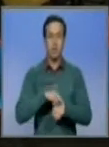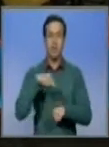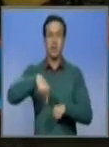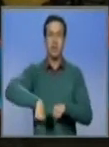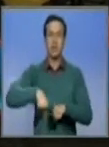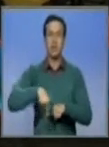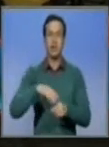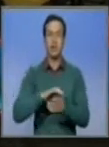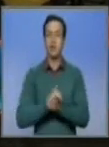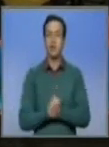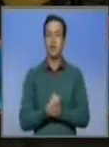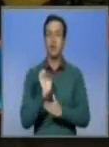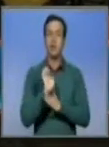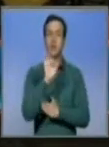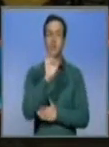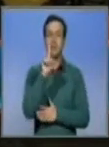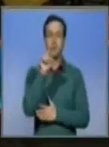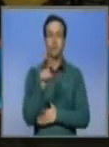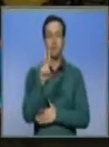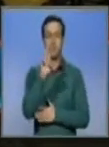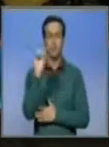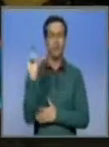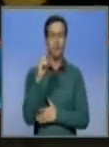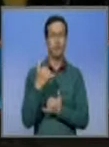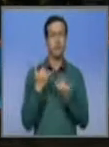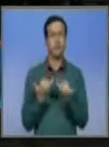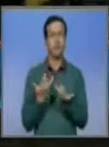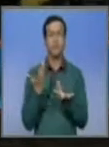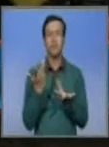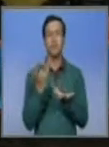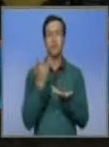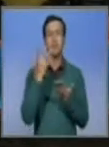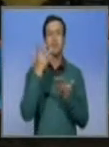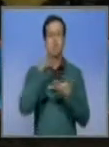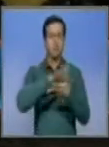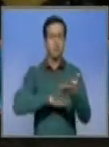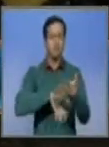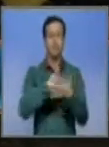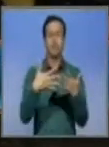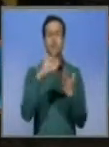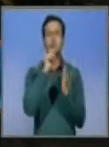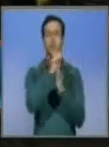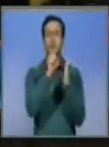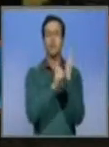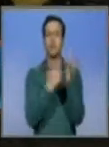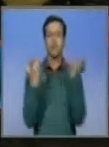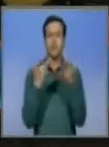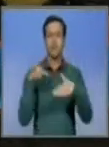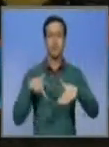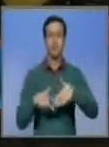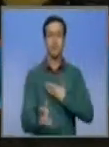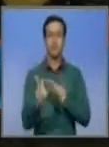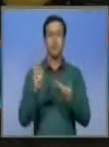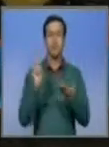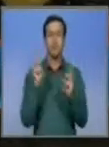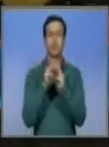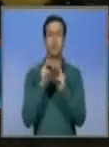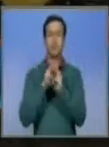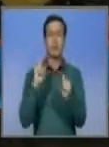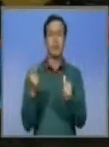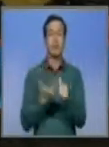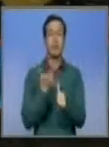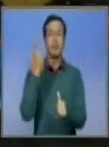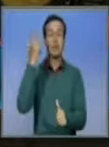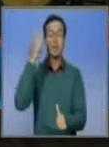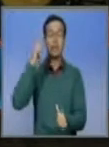10:20. Básicamente, la agenda del día de hoy se tiene previsto primero realizar la inauguración de la tercera cumbre de la CELAT,